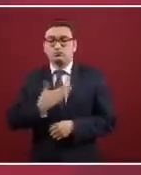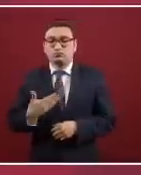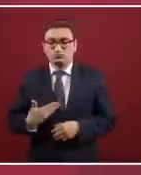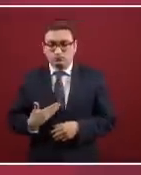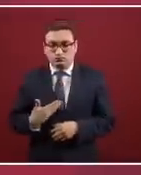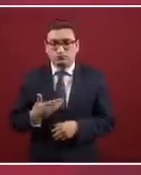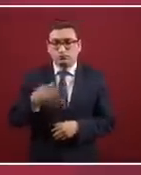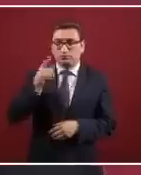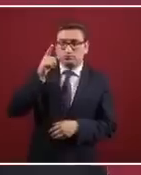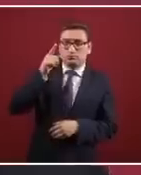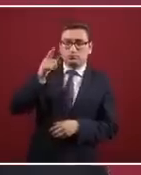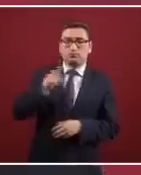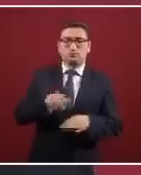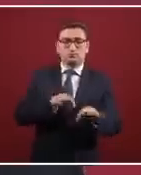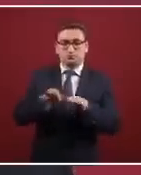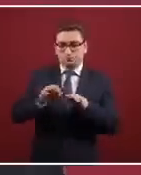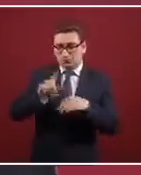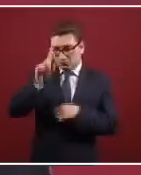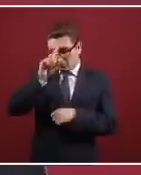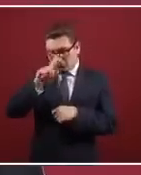de ferrocarriles.